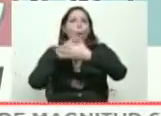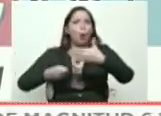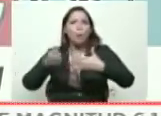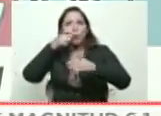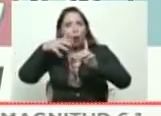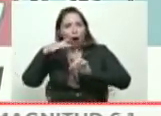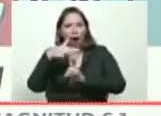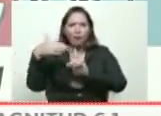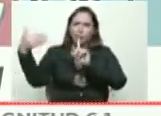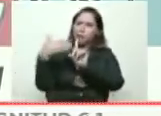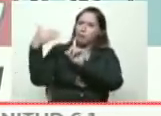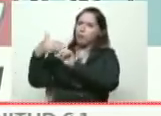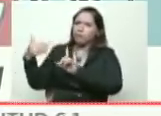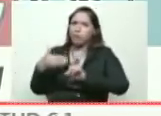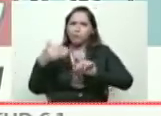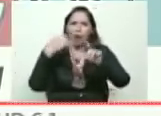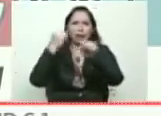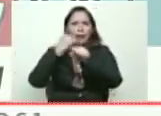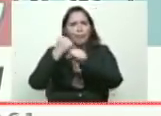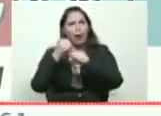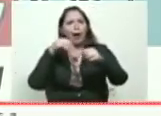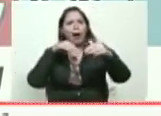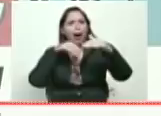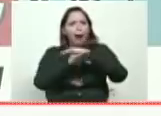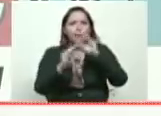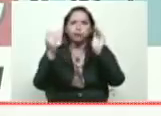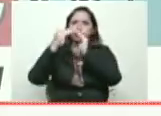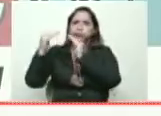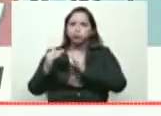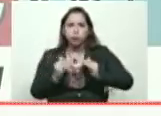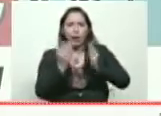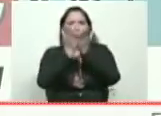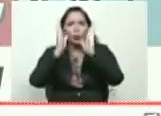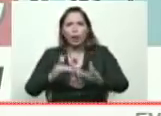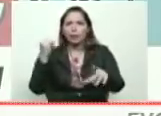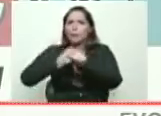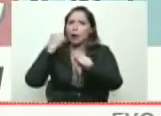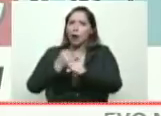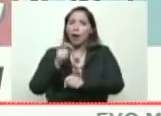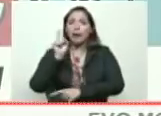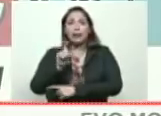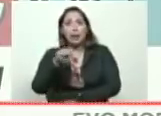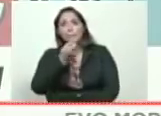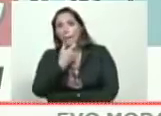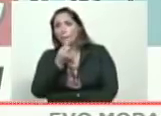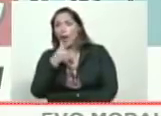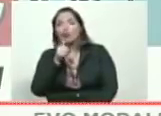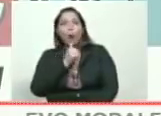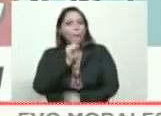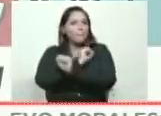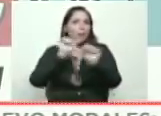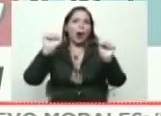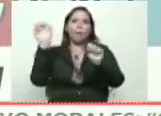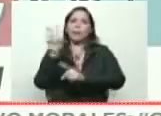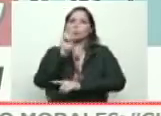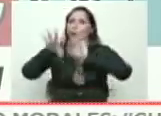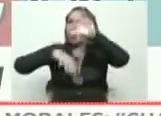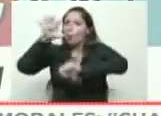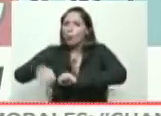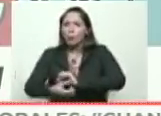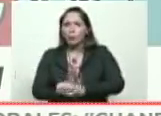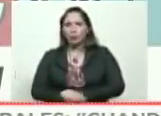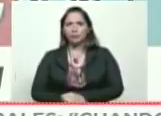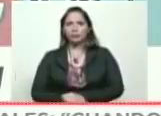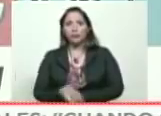un bloqueo al ama de casa, al trabajador, al estudiante, a la persona que necesita un medicamento y no le permiten a Venezuela comprarlo,